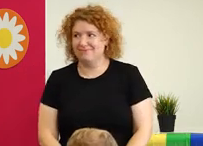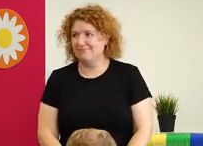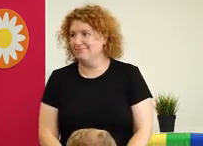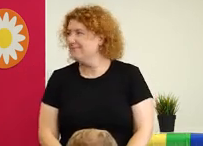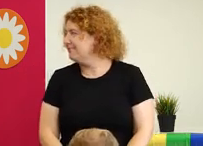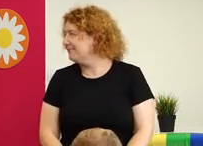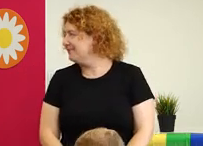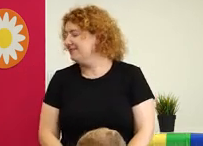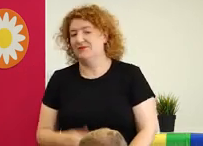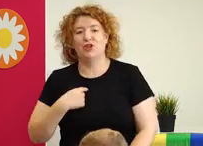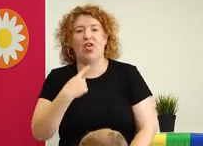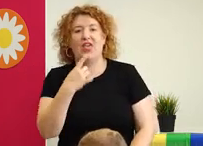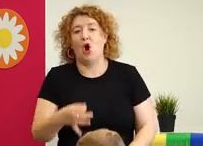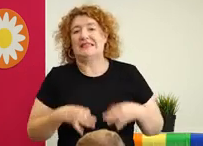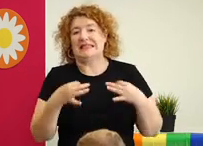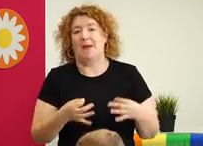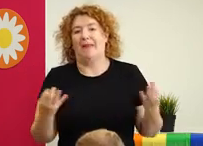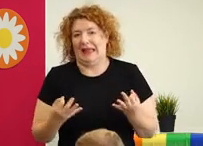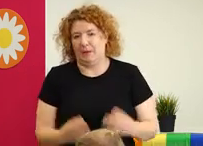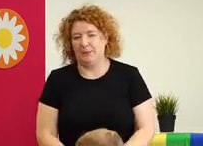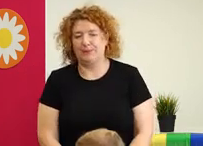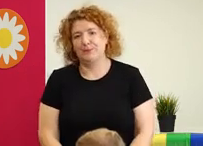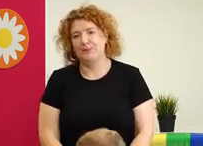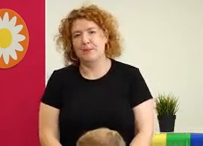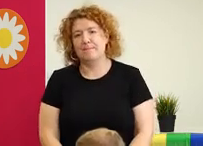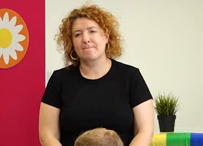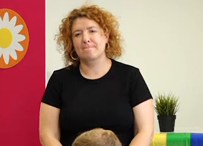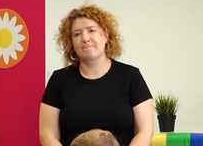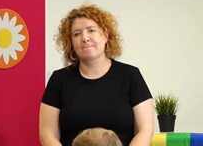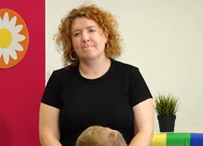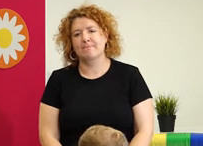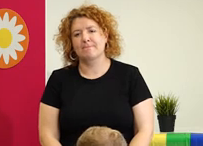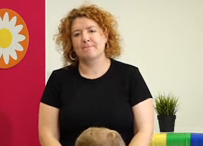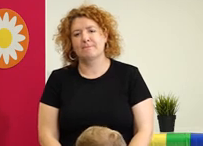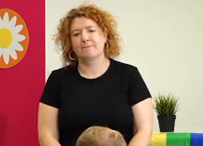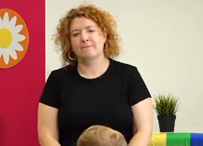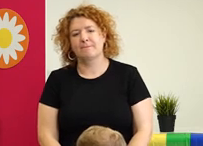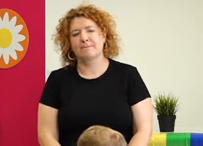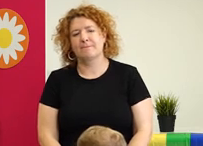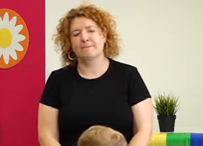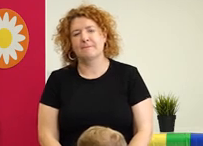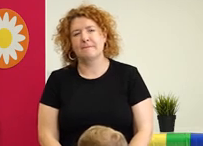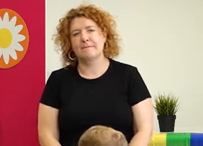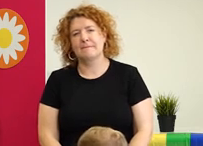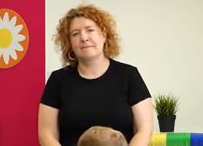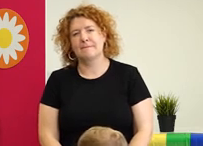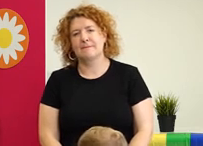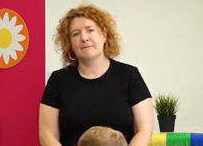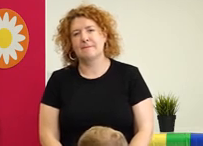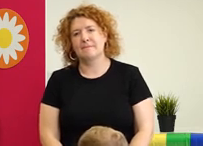Bueno, lo que yo digo siempre es que todos los estereotipos se basan en